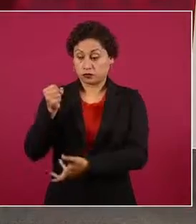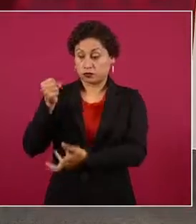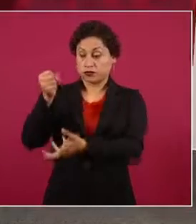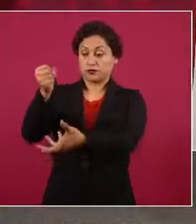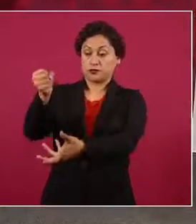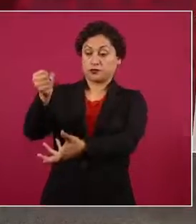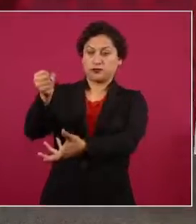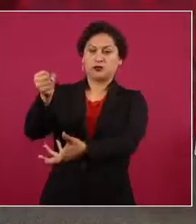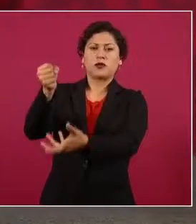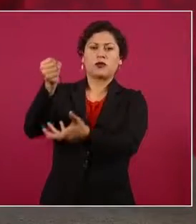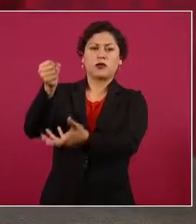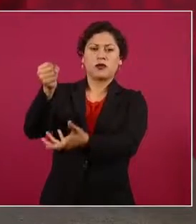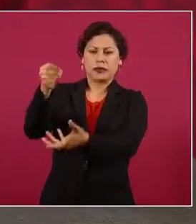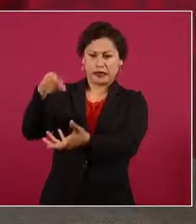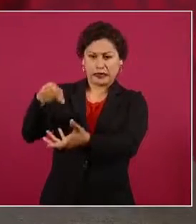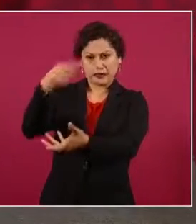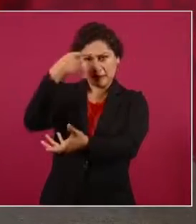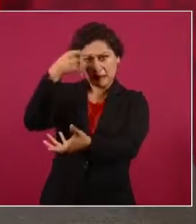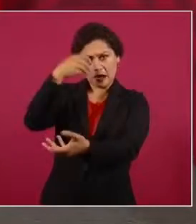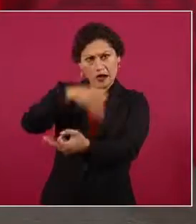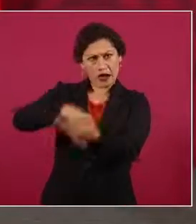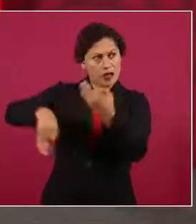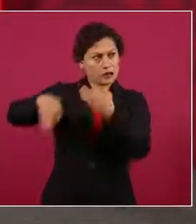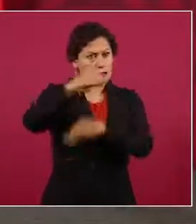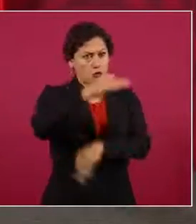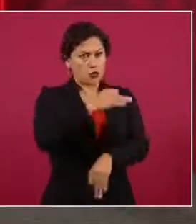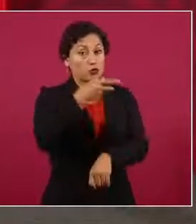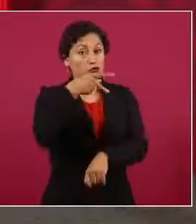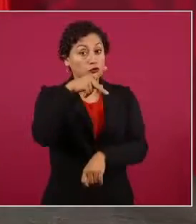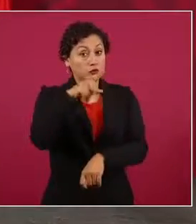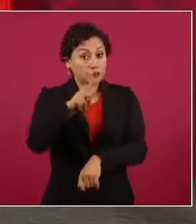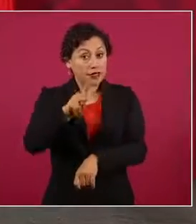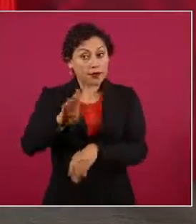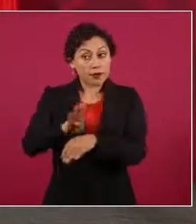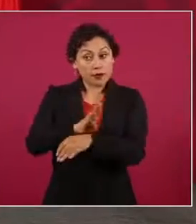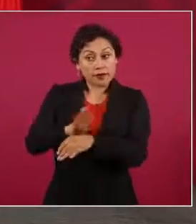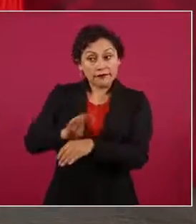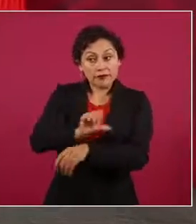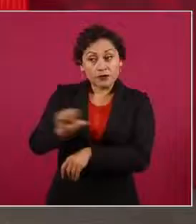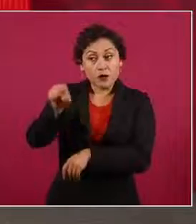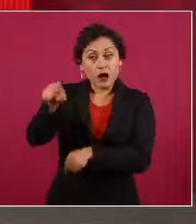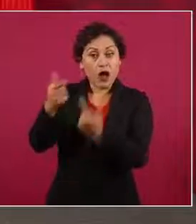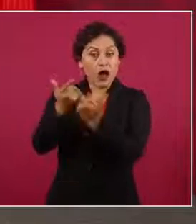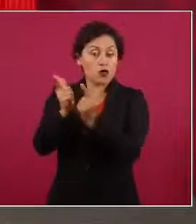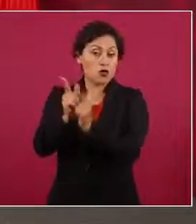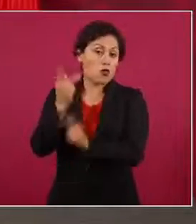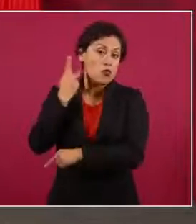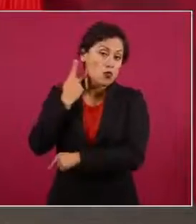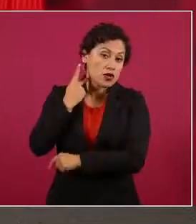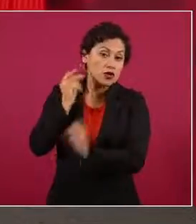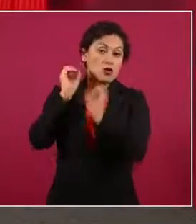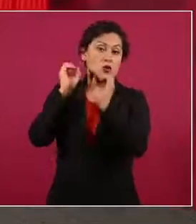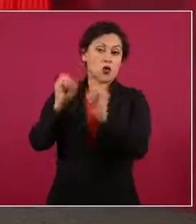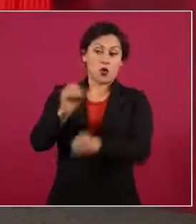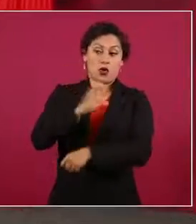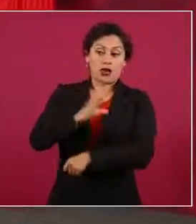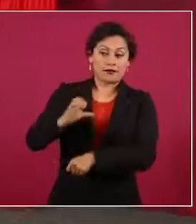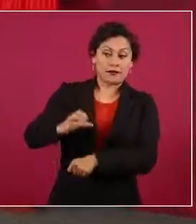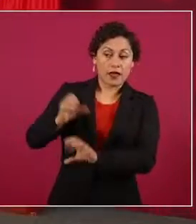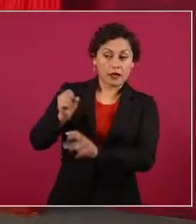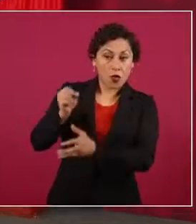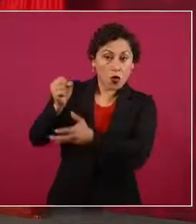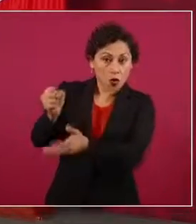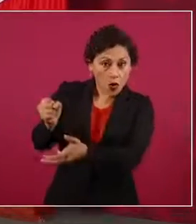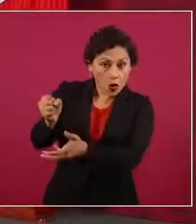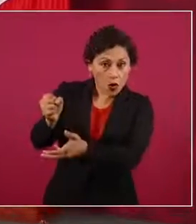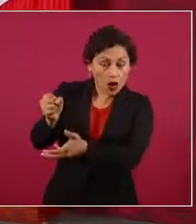todos, para favorecer a un partido, a un candidato, pues que se proceda legalmente.